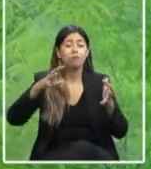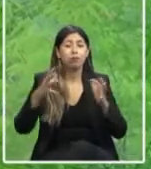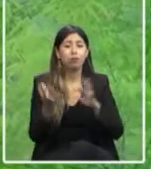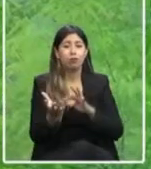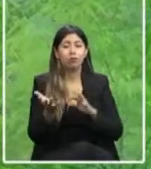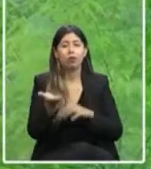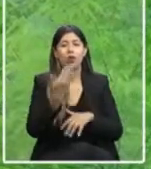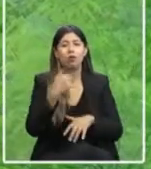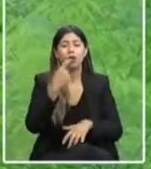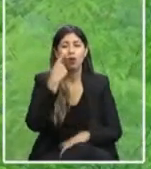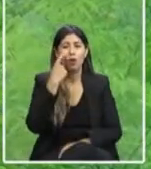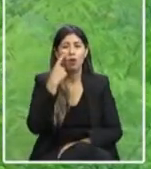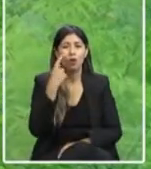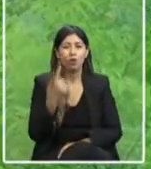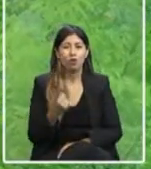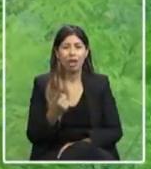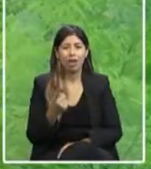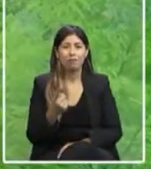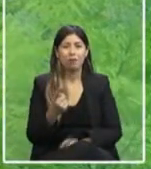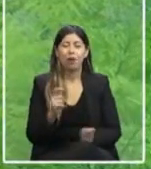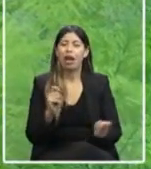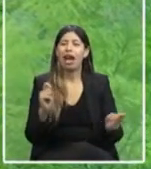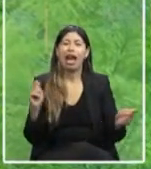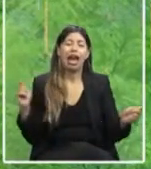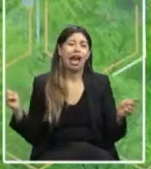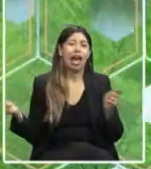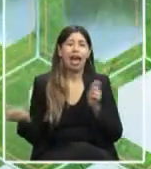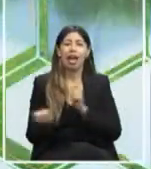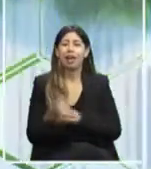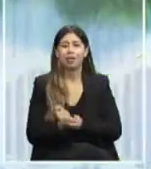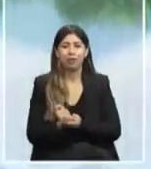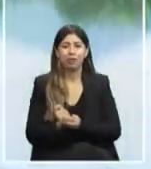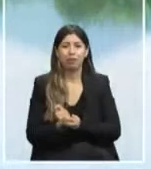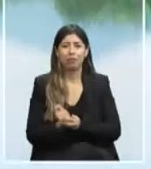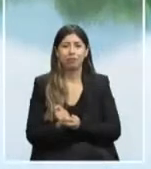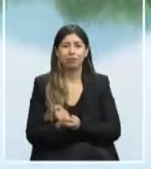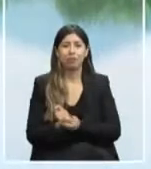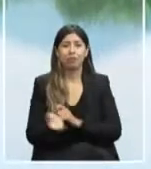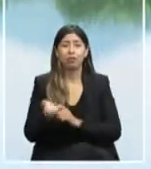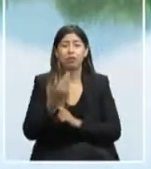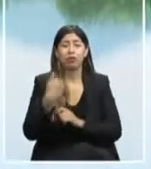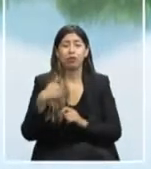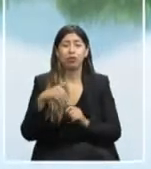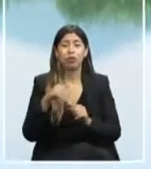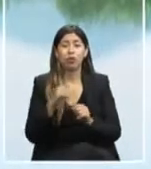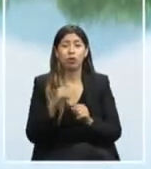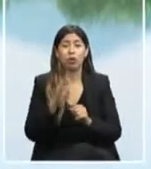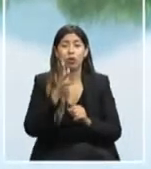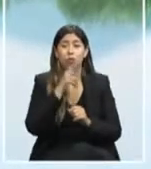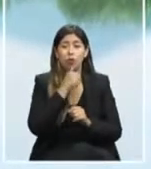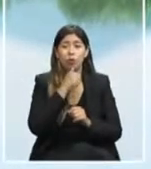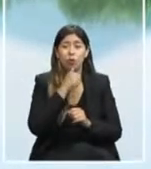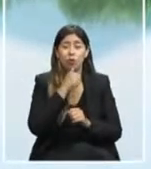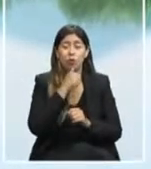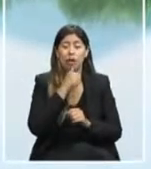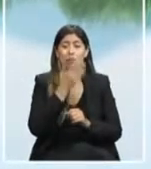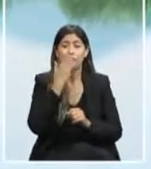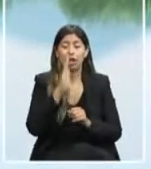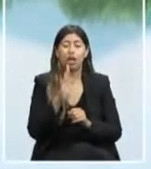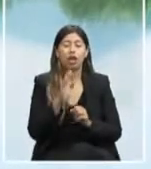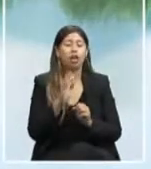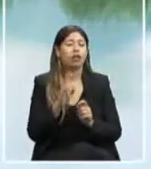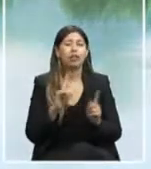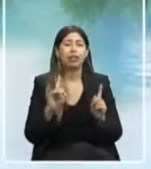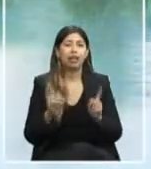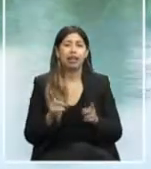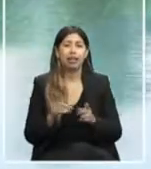lo conocemos, va a cambiar enormemente en la medida en que nosotros no hagamos las cosas mejor.